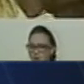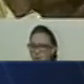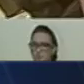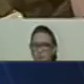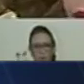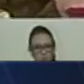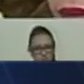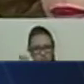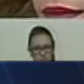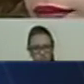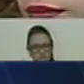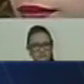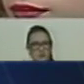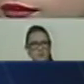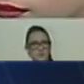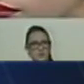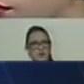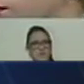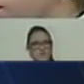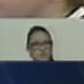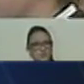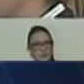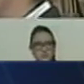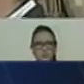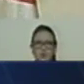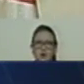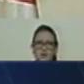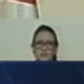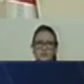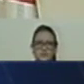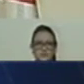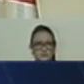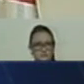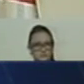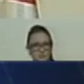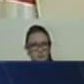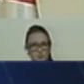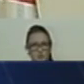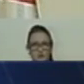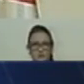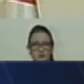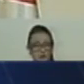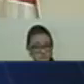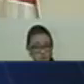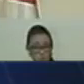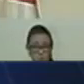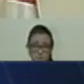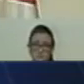transmitió fuera verdad, si fue la voluntad popular que se contó en esa mesa. Así es Colombia.